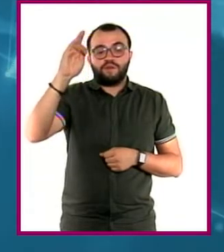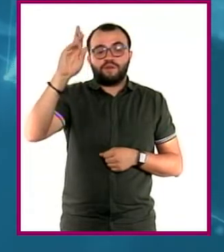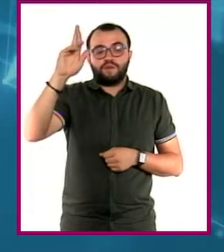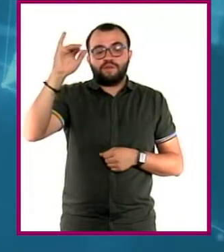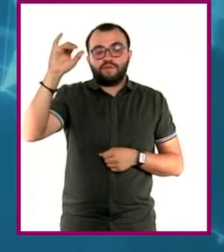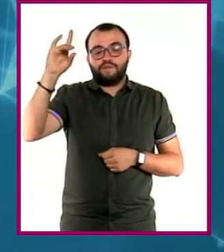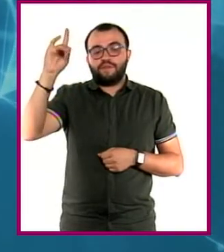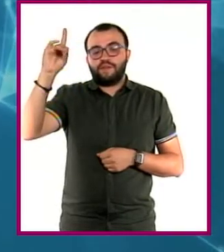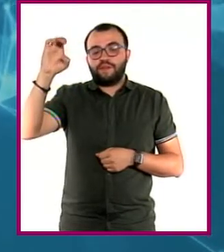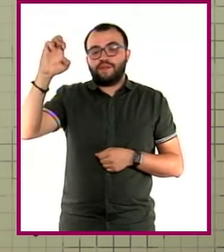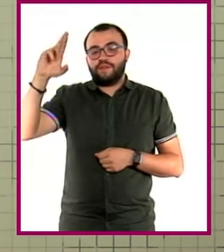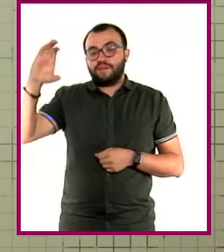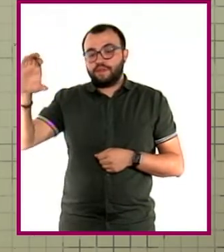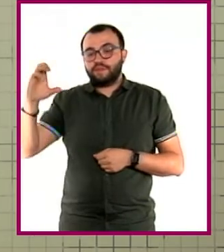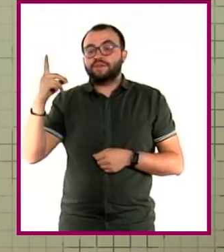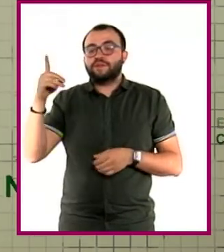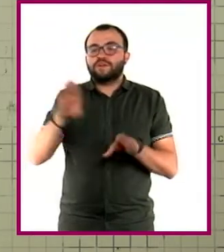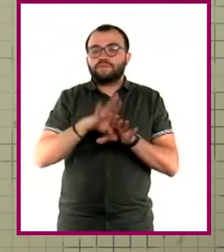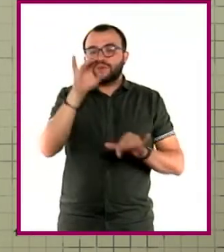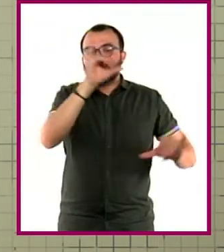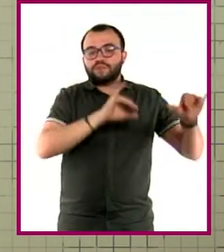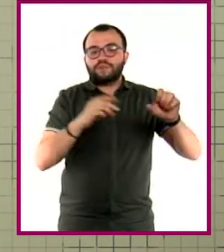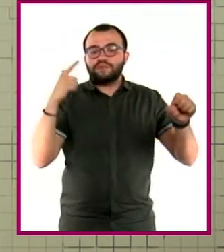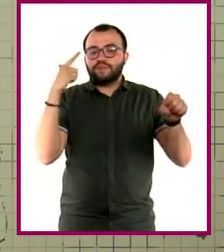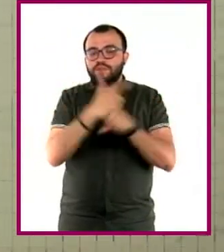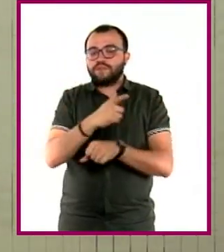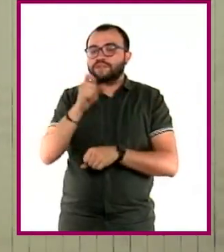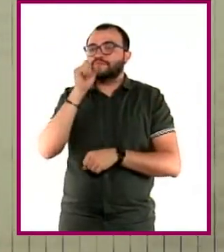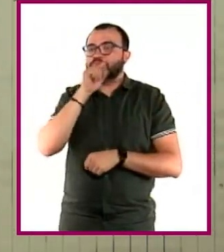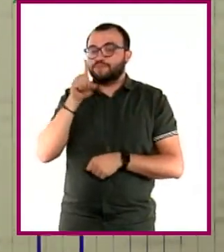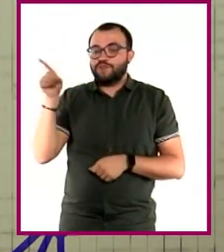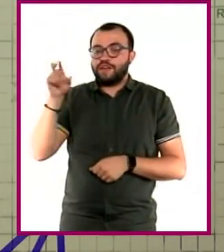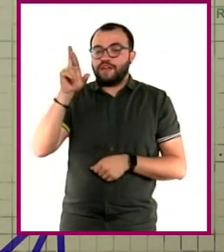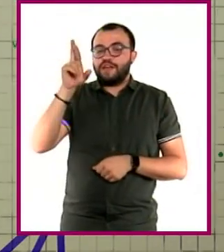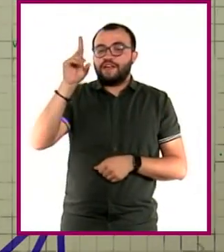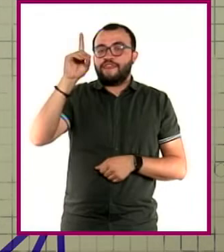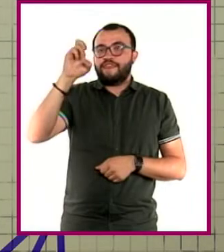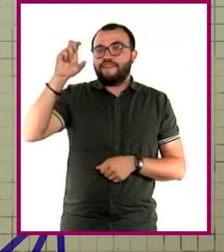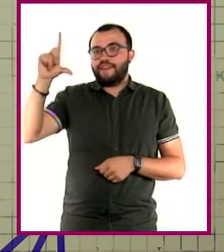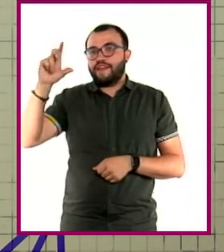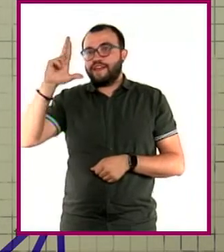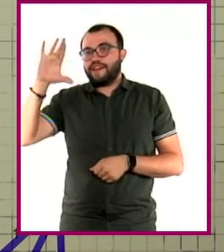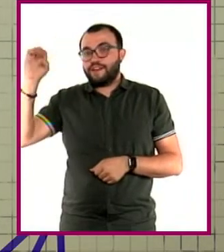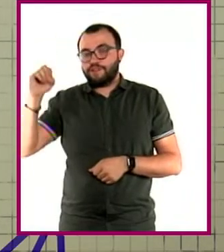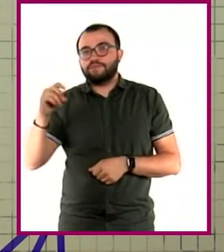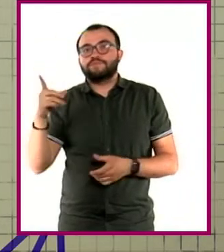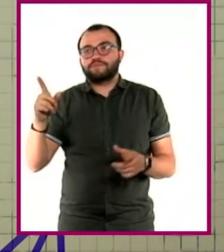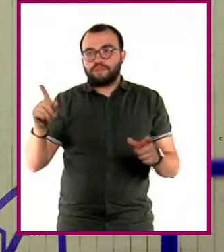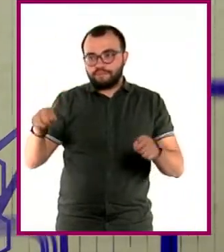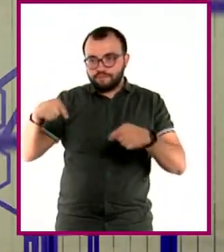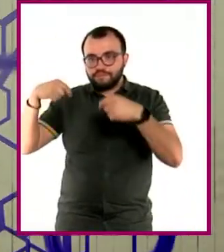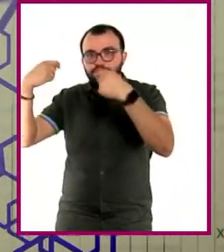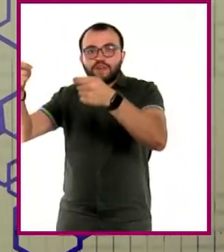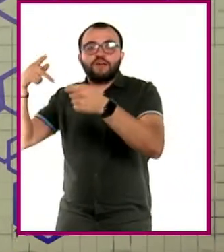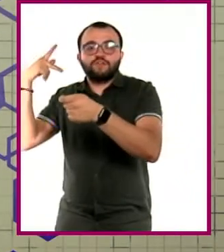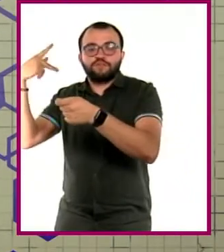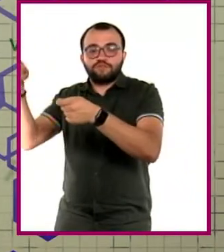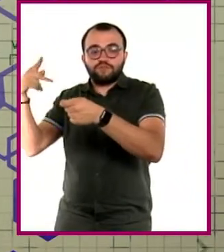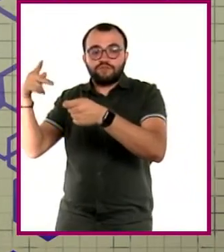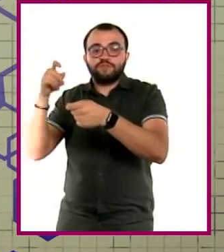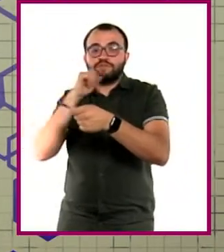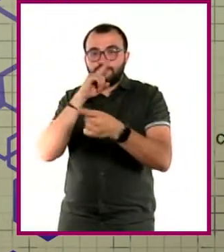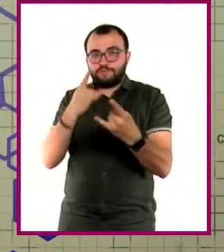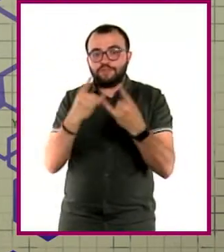el vanadio era en realidad el elemento descubierto por Del Río Fernández, dándole así su crédito correspondiente